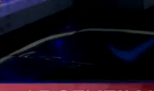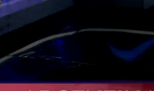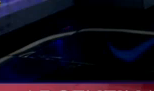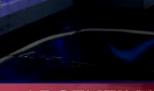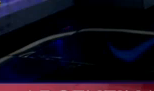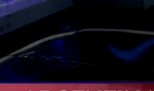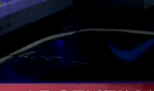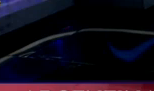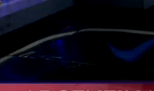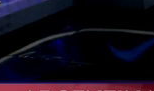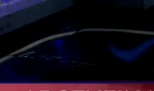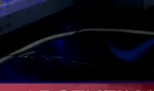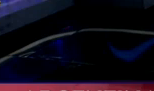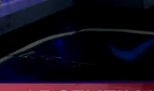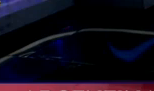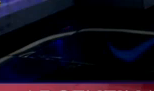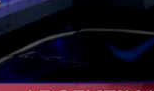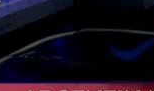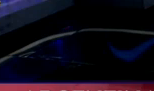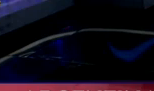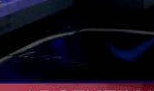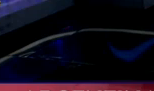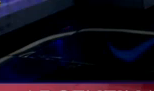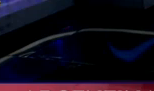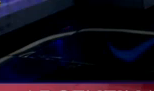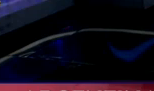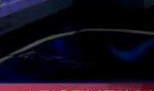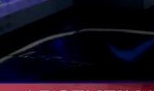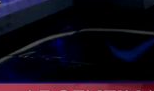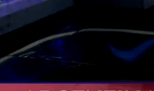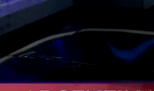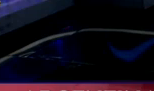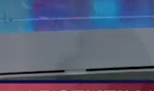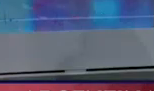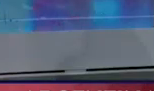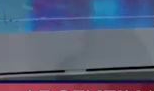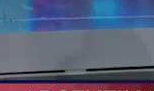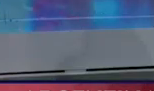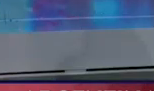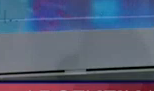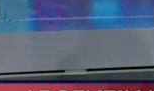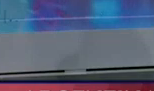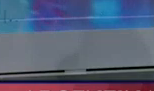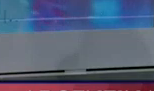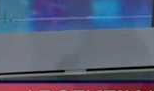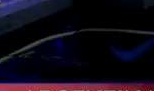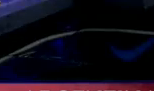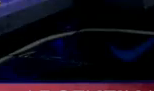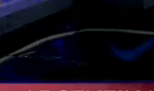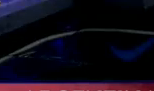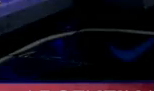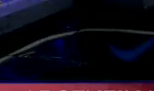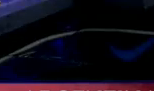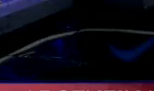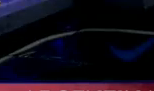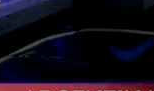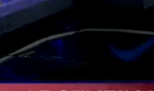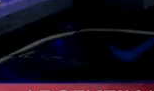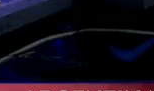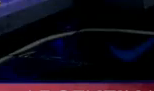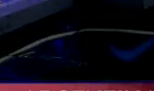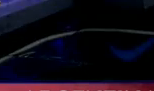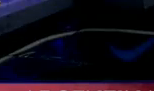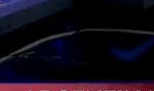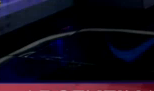emplear la seguridad. ¿De qué creen que hablo? La seguridad. Tema de seguridad, ¿qué? Con inteligencia artificial, pero